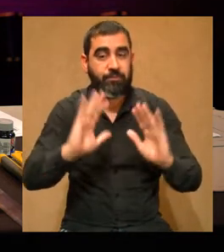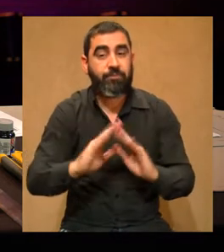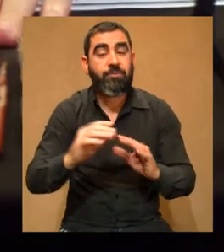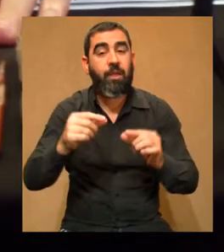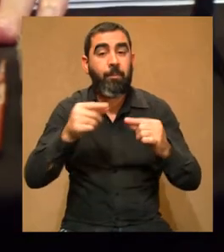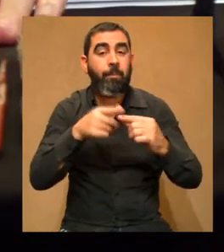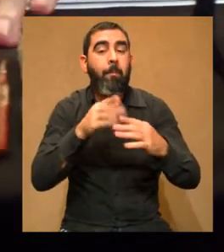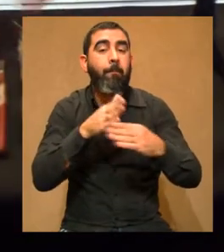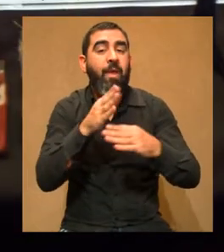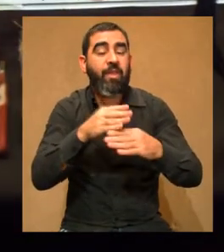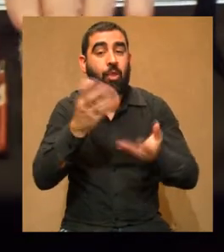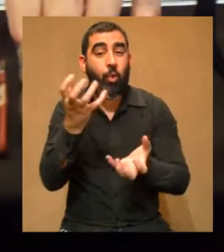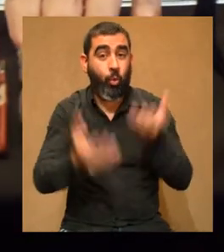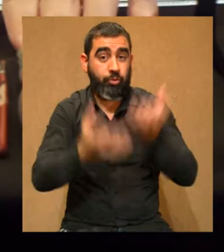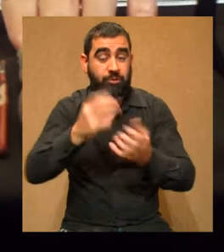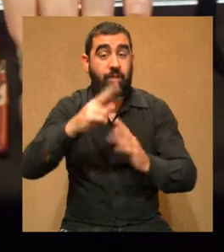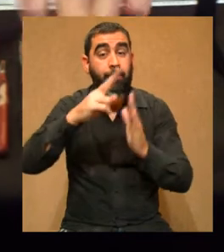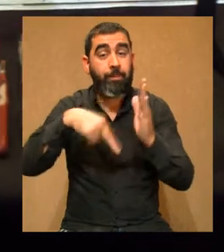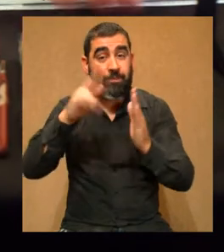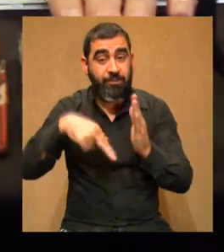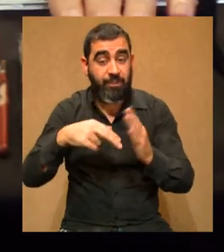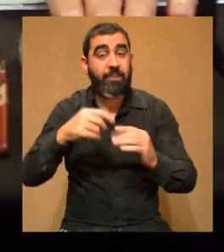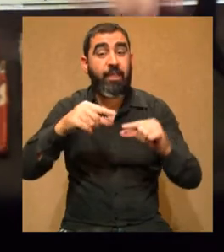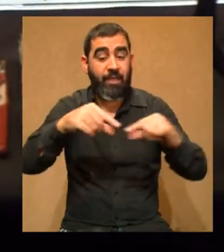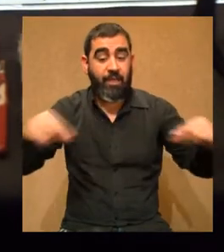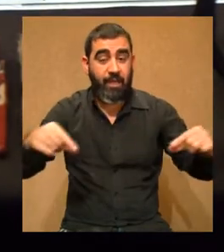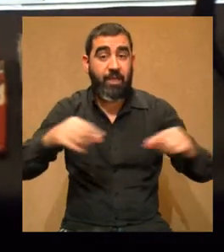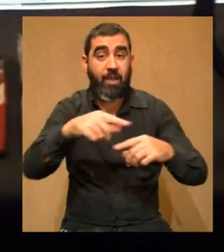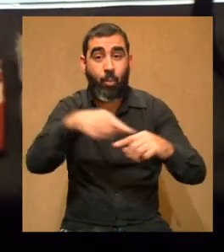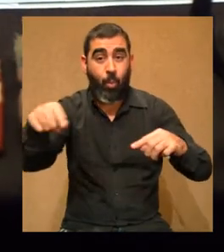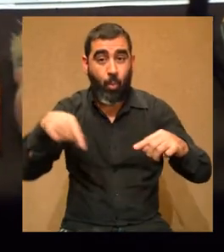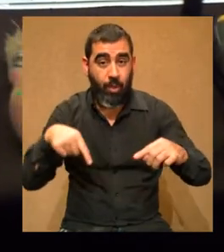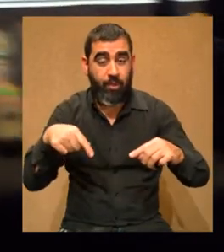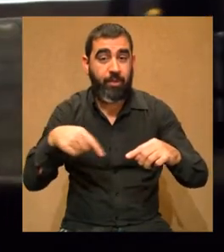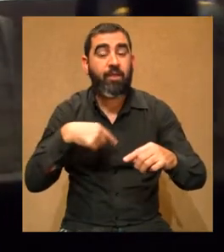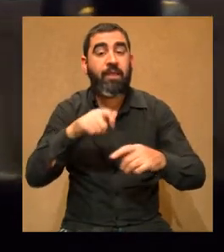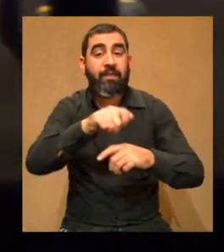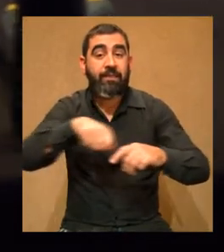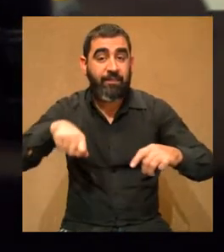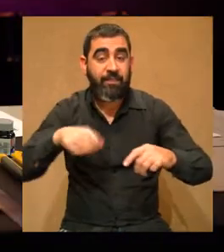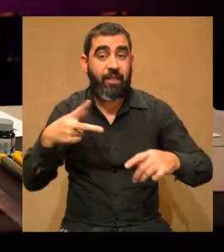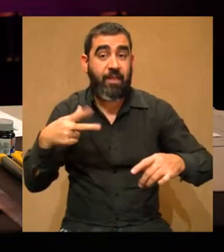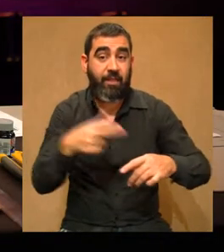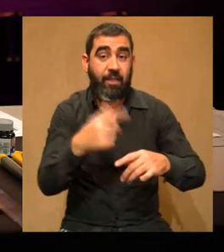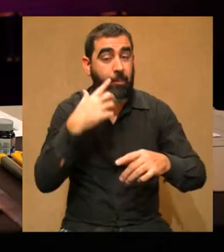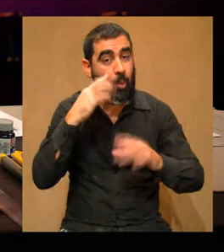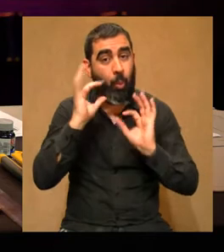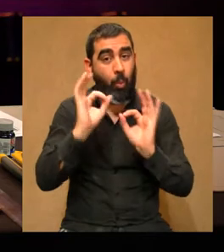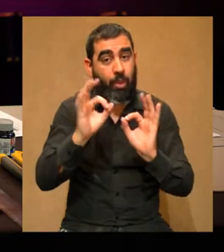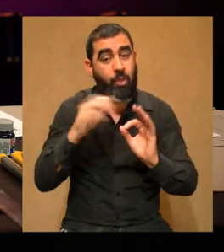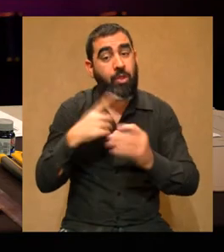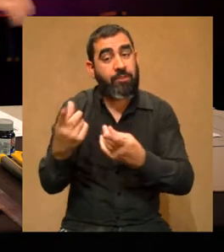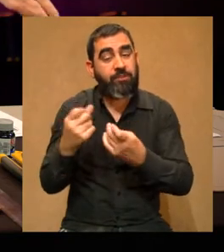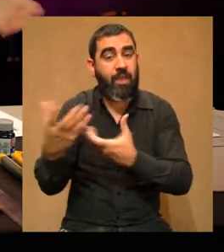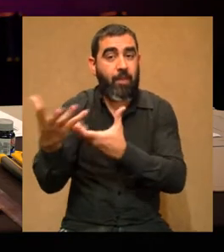palitos de cocina pinceles reglas o escuadras lo que tengan trinchetas o tijeras que para usar eso obviamente